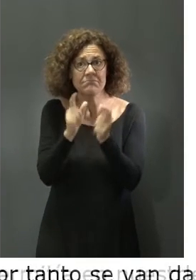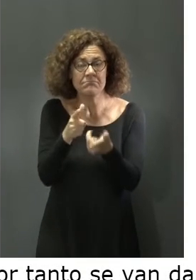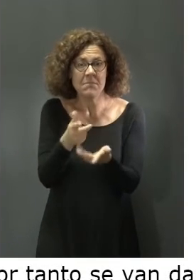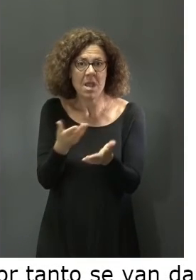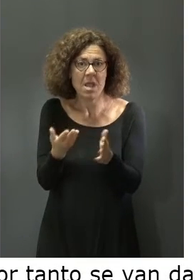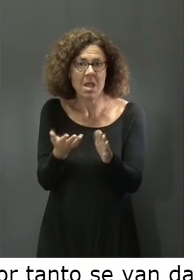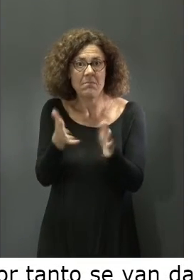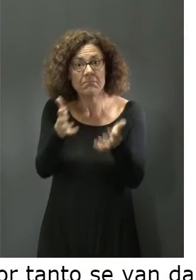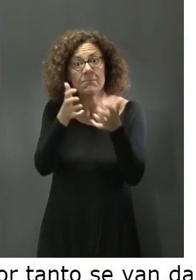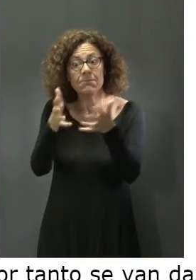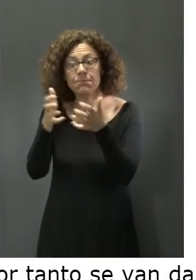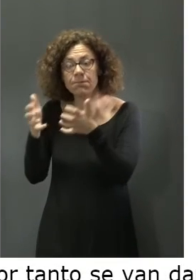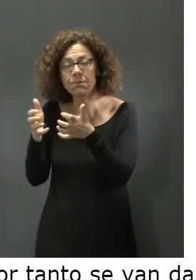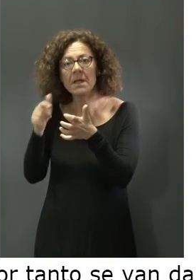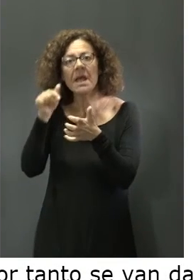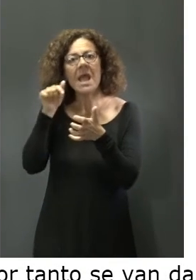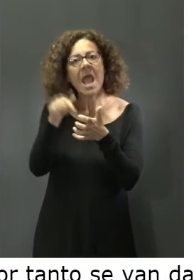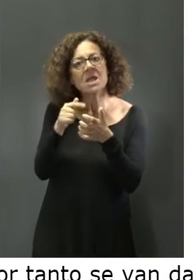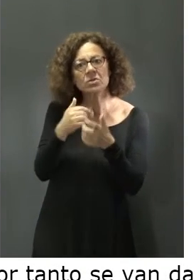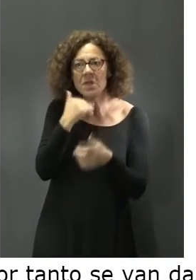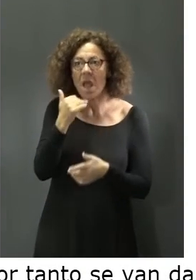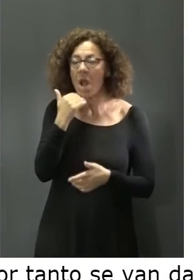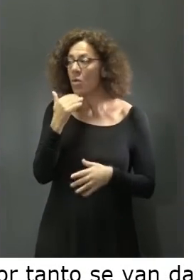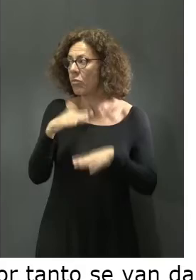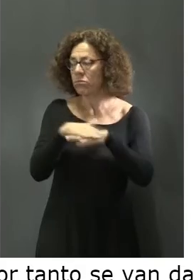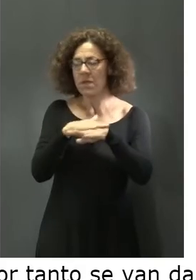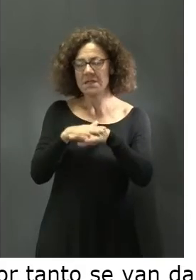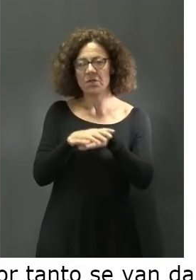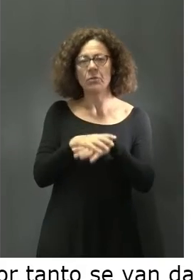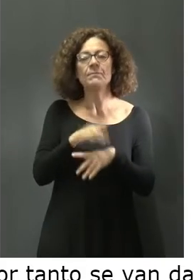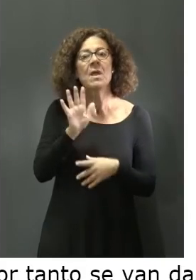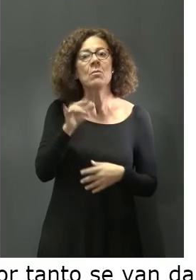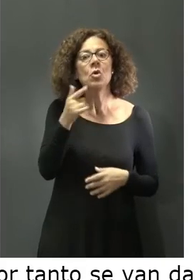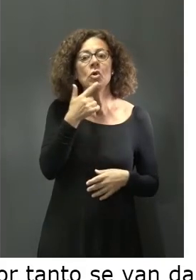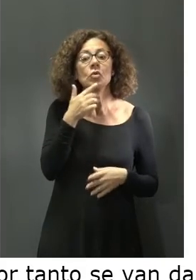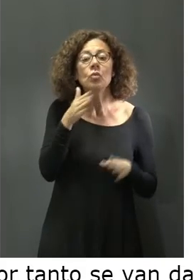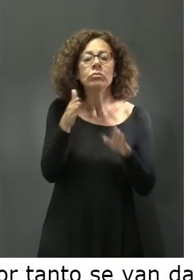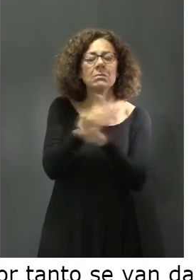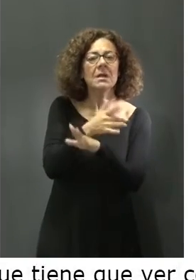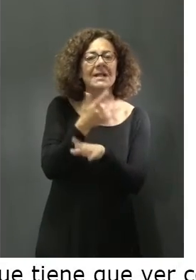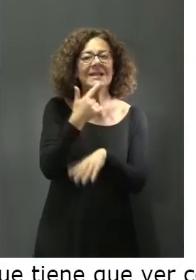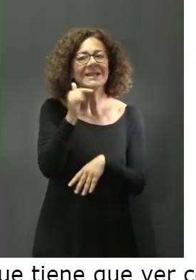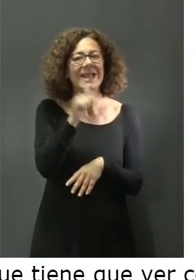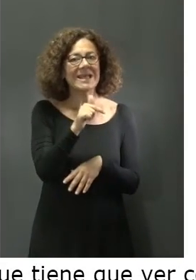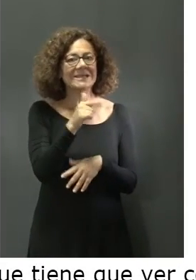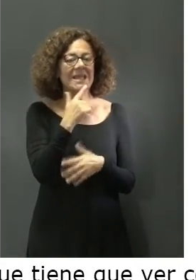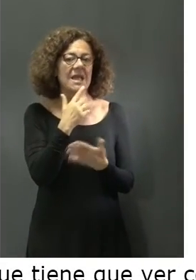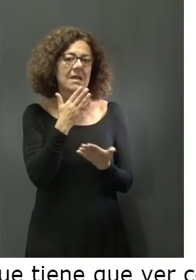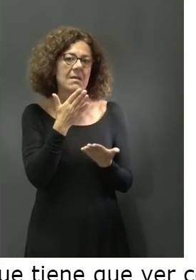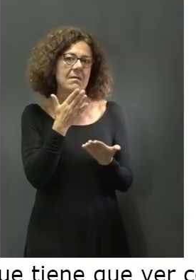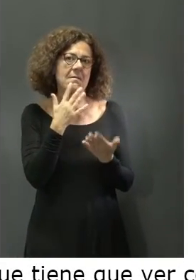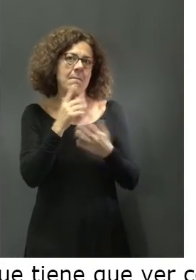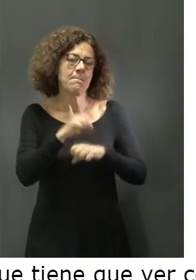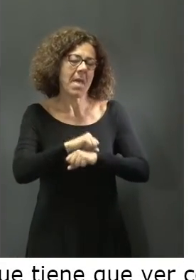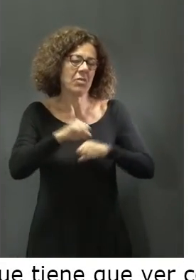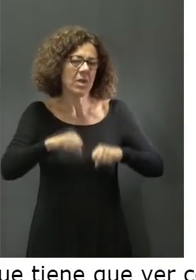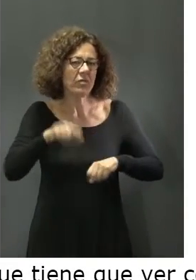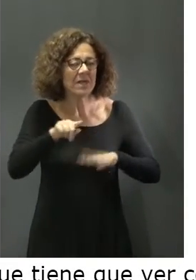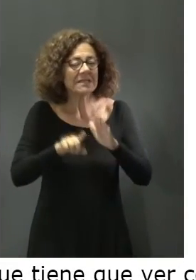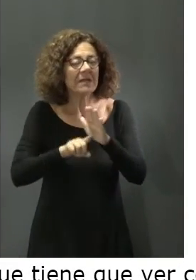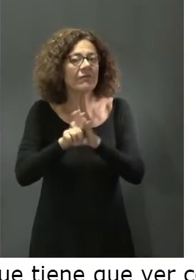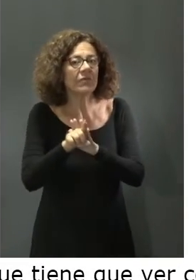yo creo que esto es el elemento estrella. Bueno, es un poco lo que tú señalabas de este abono, de esta maduración, ¿no? Como los